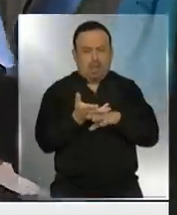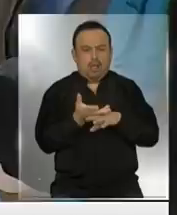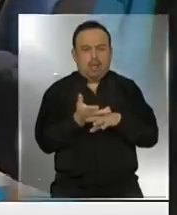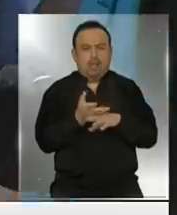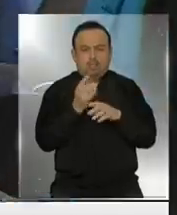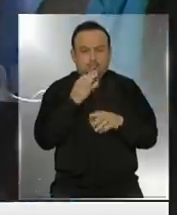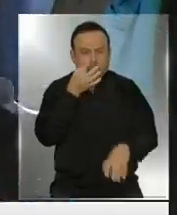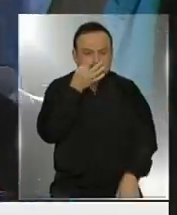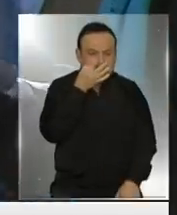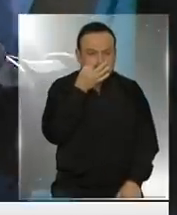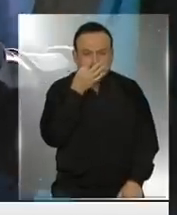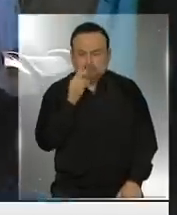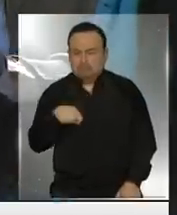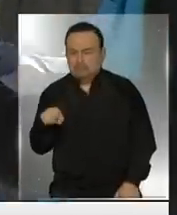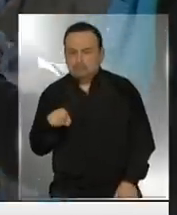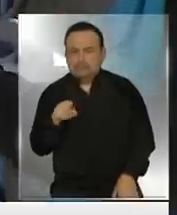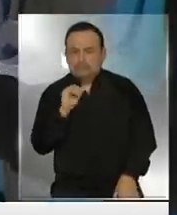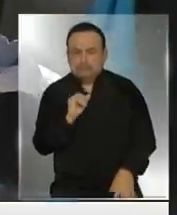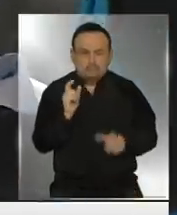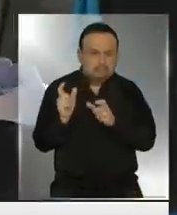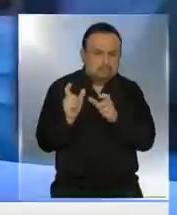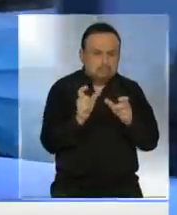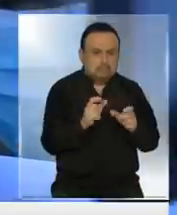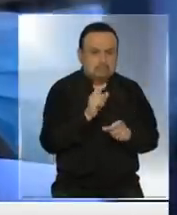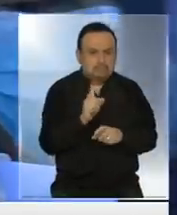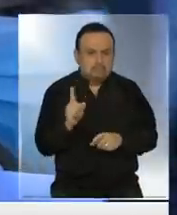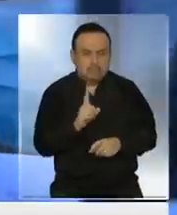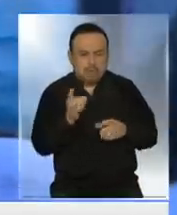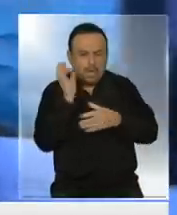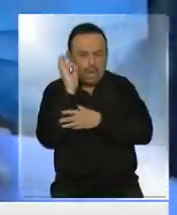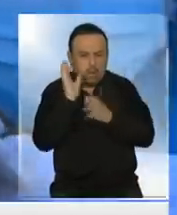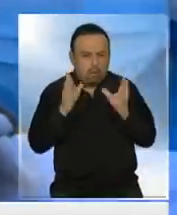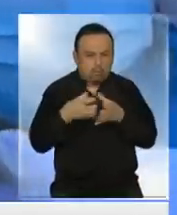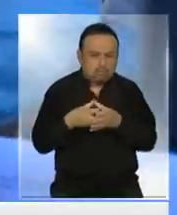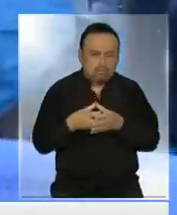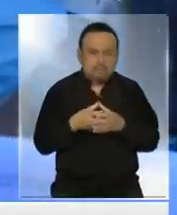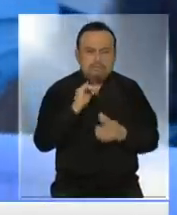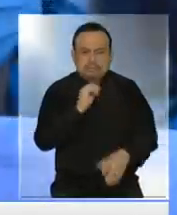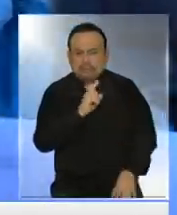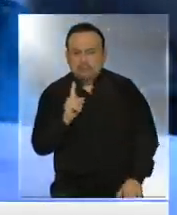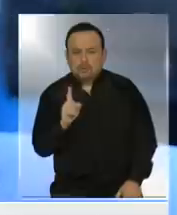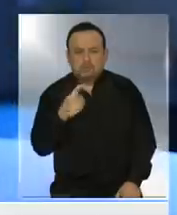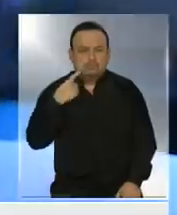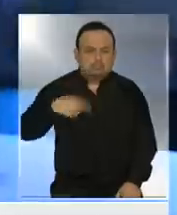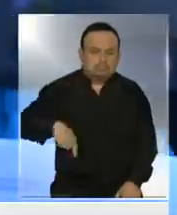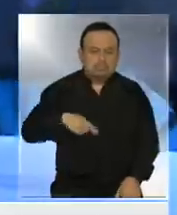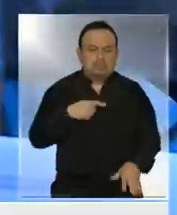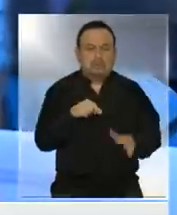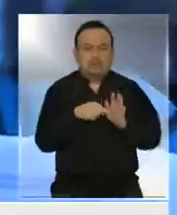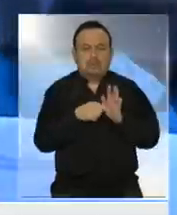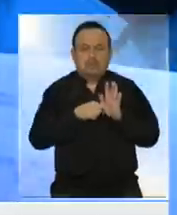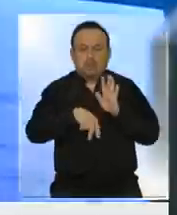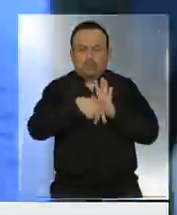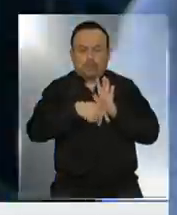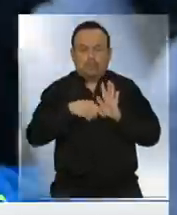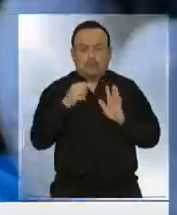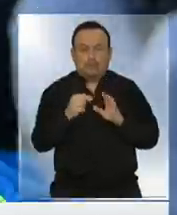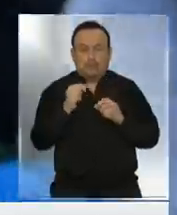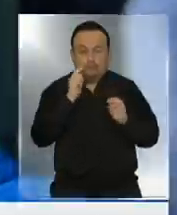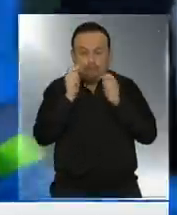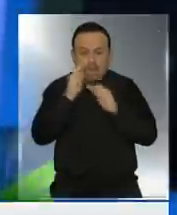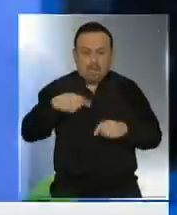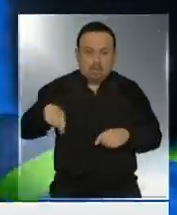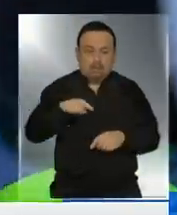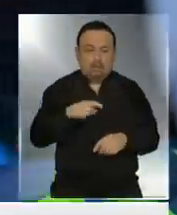estar muy pendientes de fiscalizar de estar atentos a si siguen realizándose estas actividades que ponen en peligro